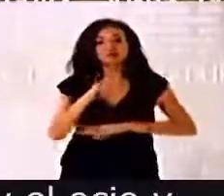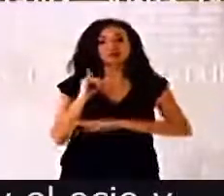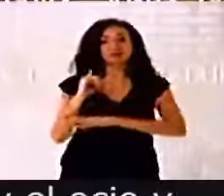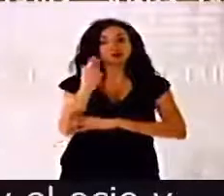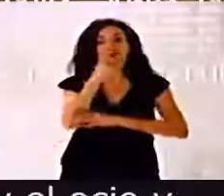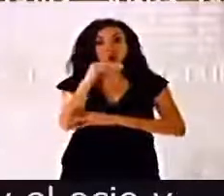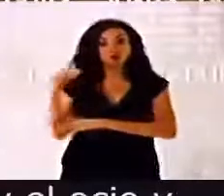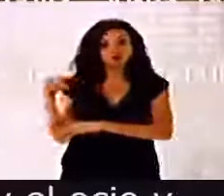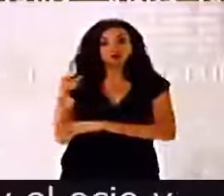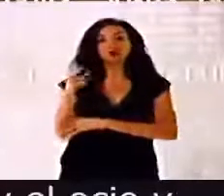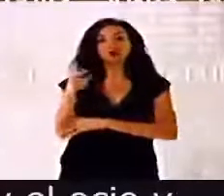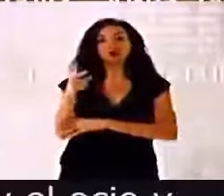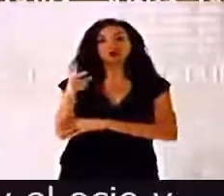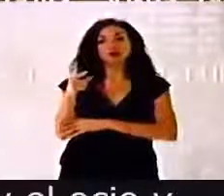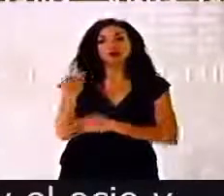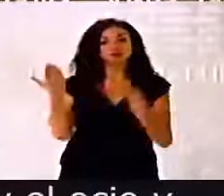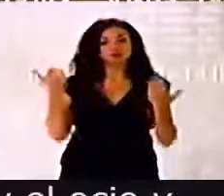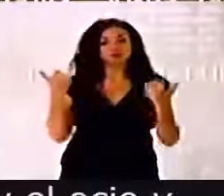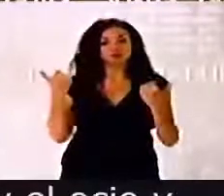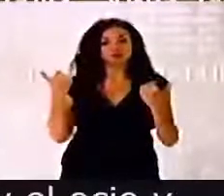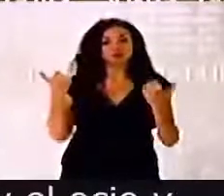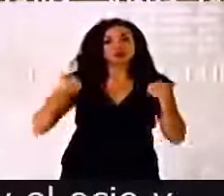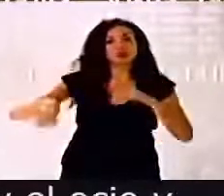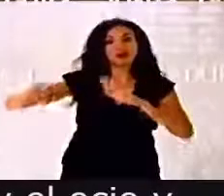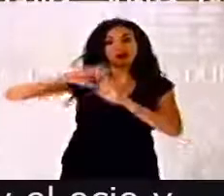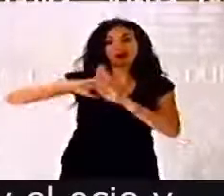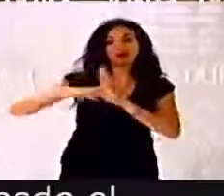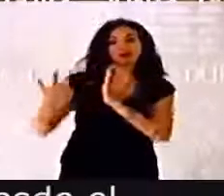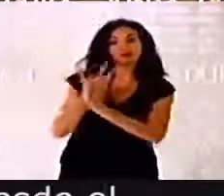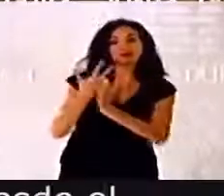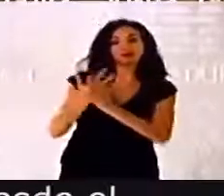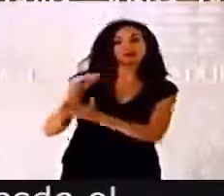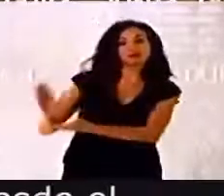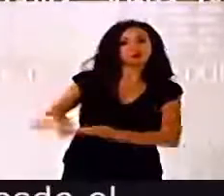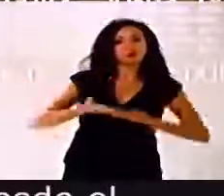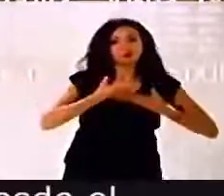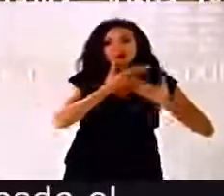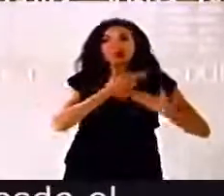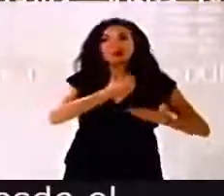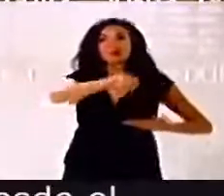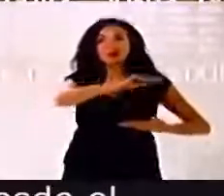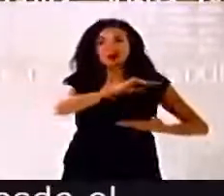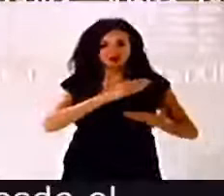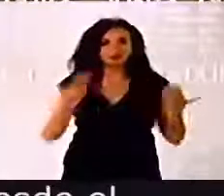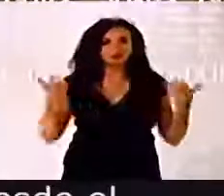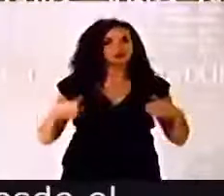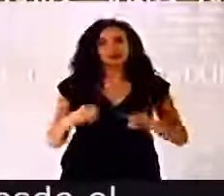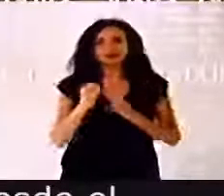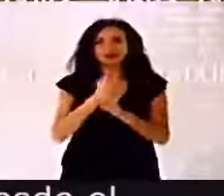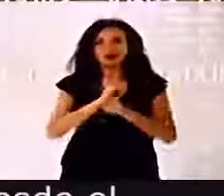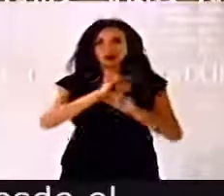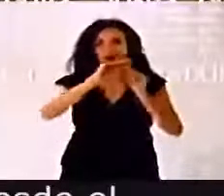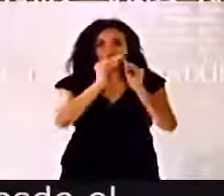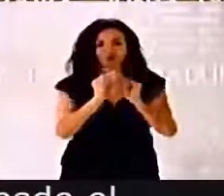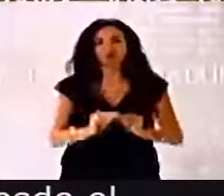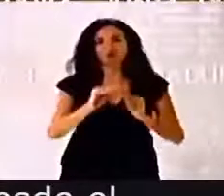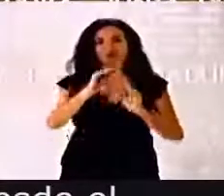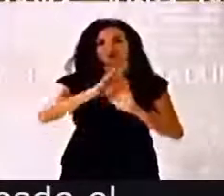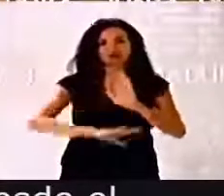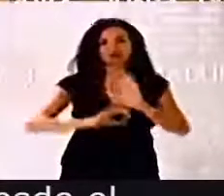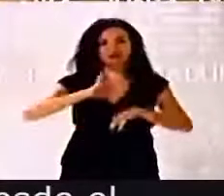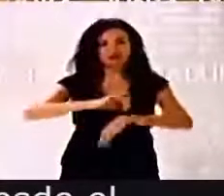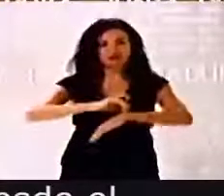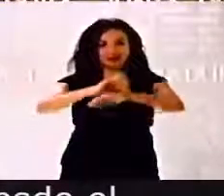Juventud de Extremadura, una vez recibidas las instrucciones del Instituto de la Juventud de España. Esas 5 guías